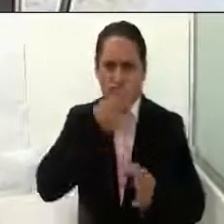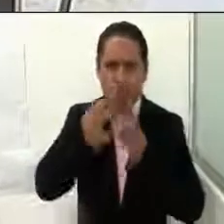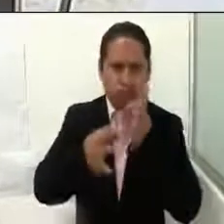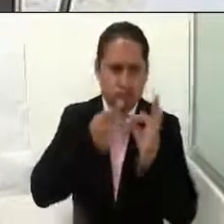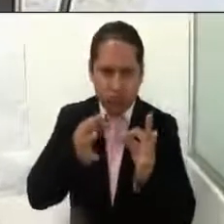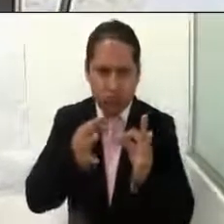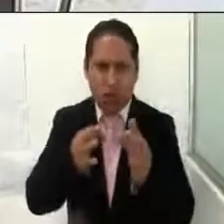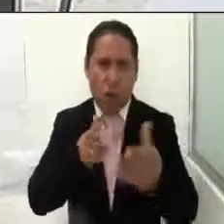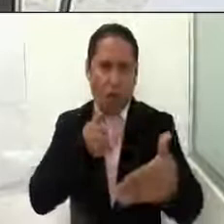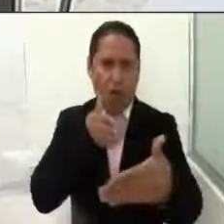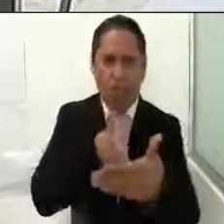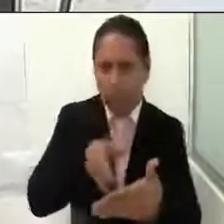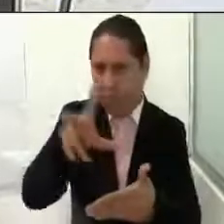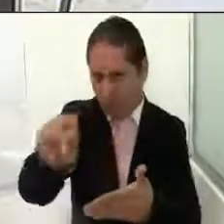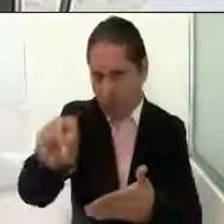limitativa